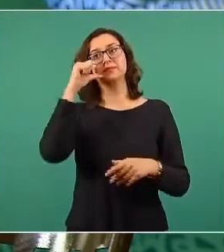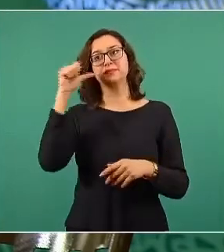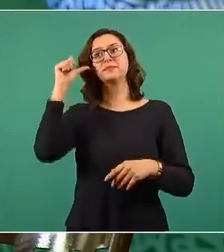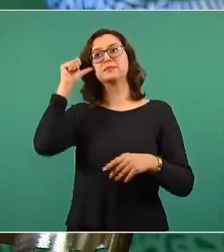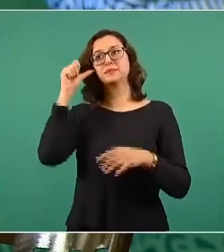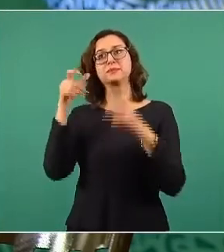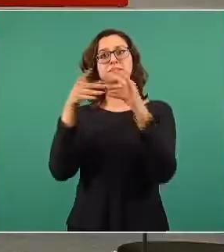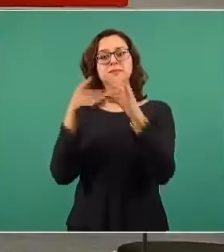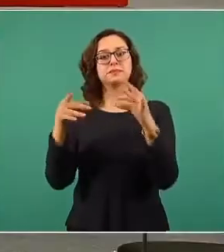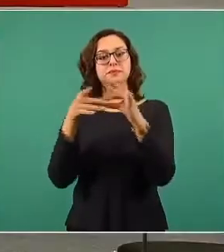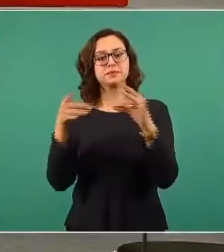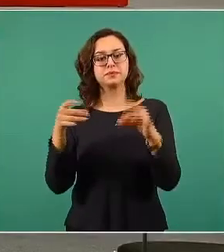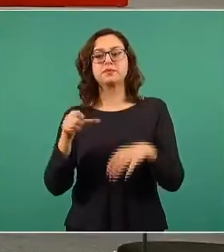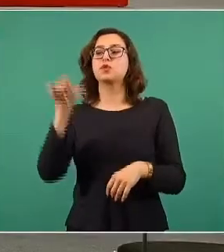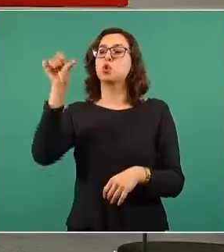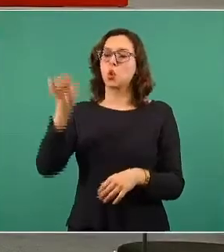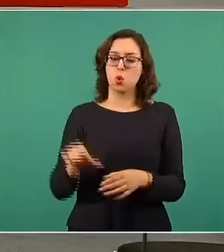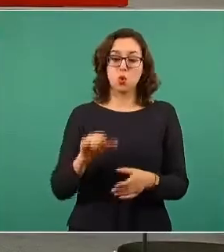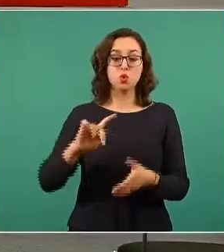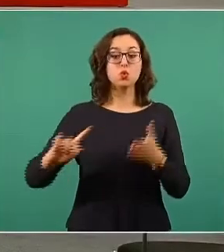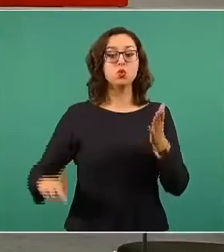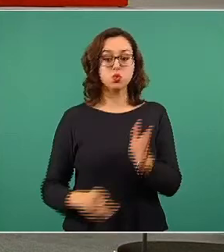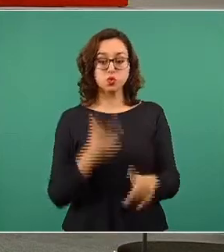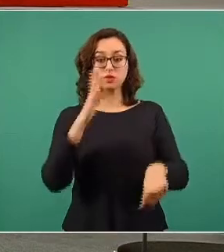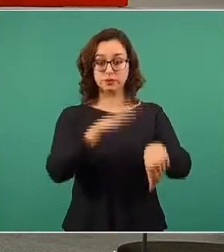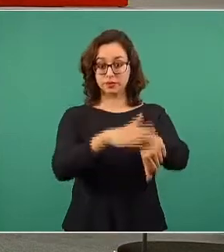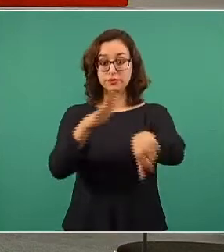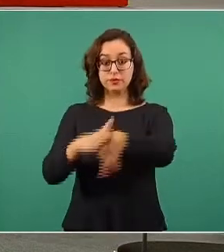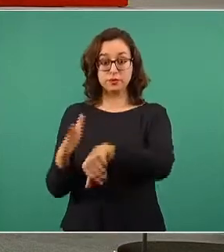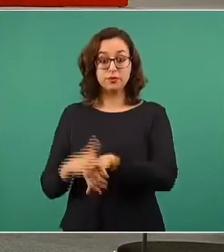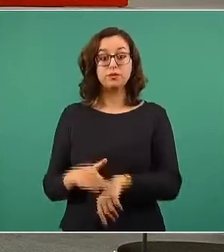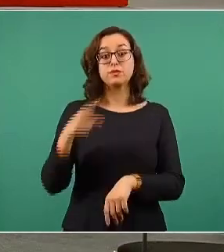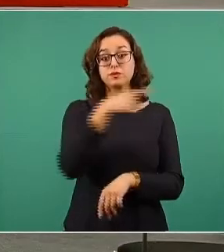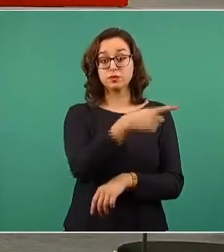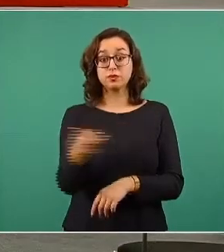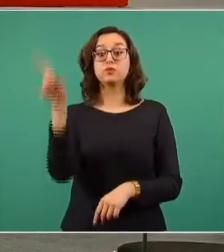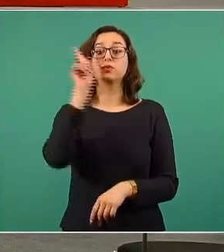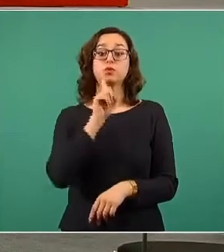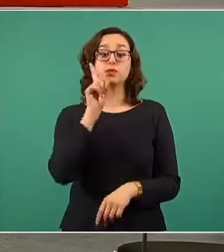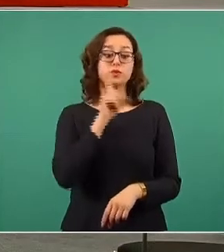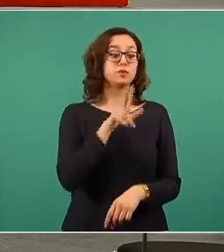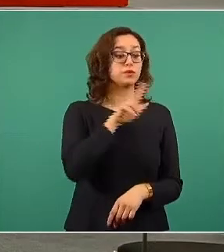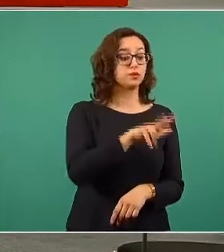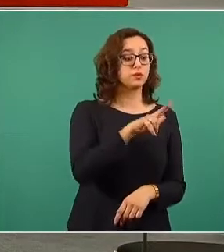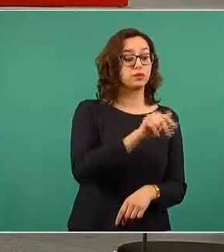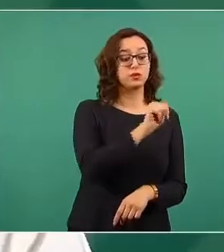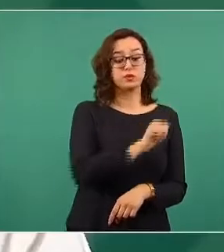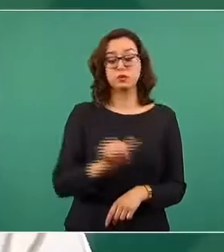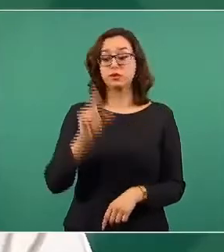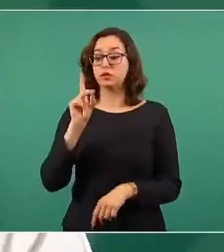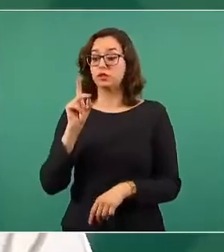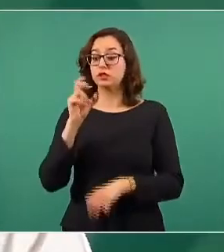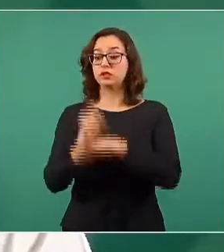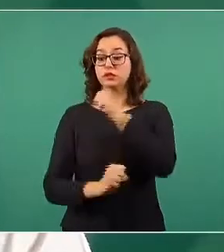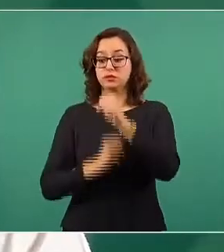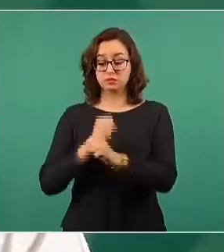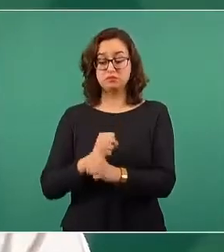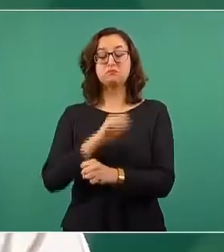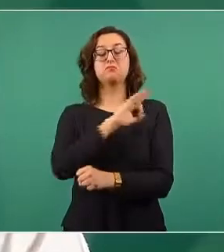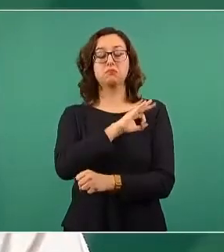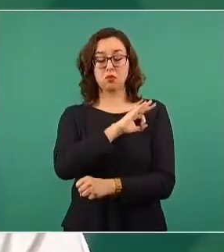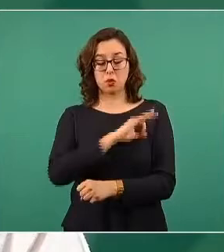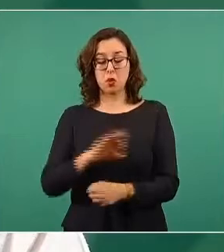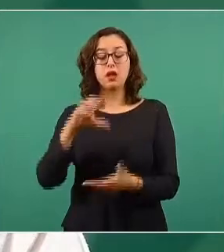a que las mujeres que tengan 18 a 39 años de edad solamente se registren en este momento